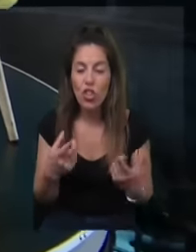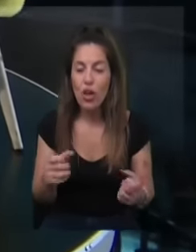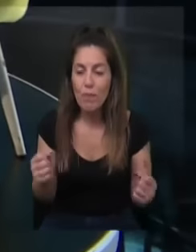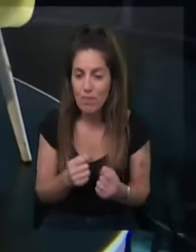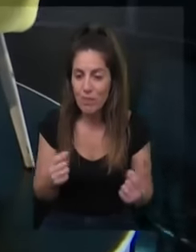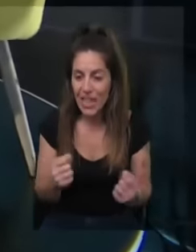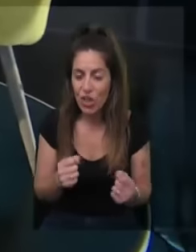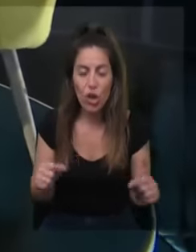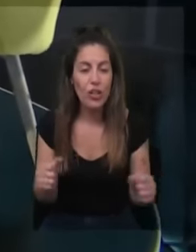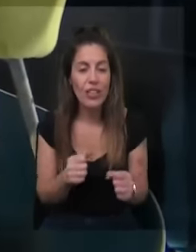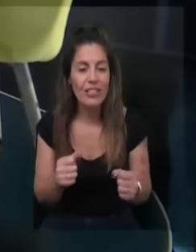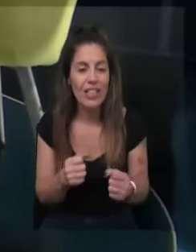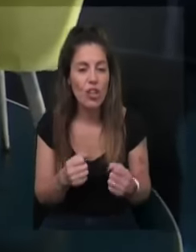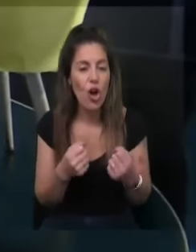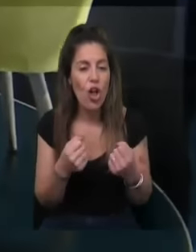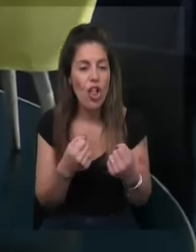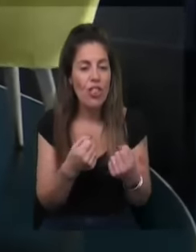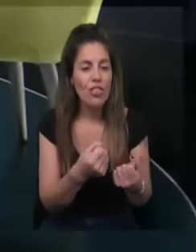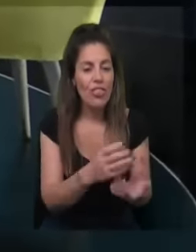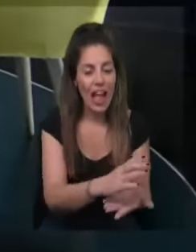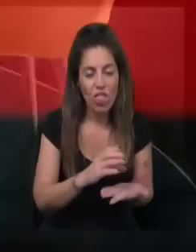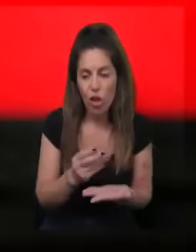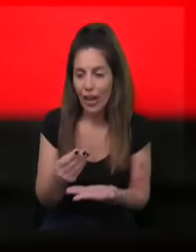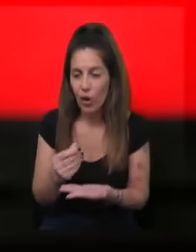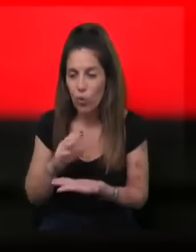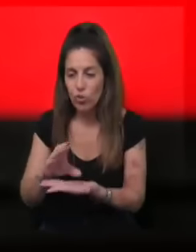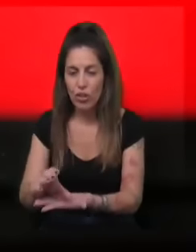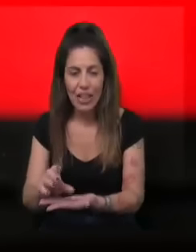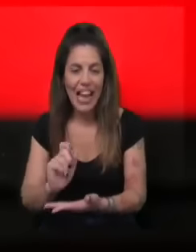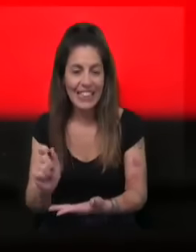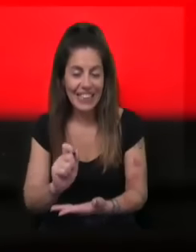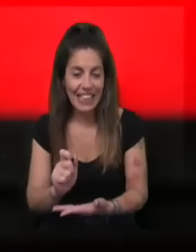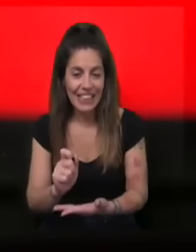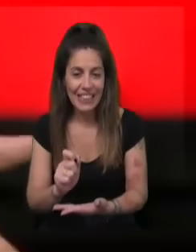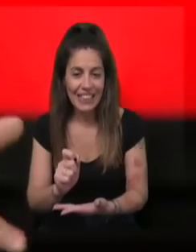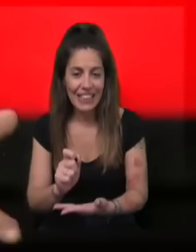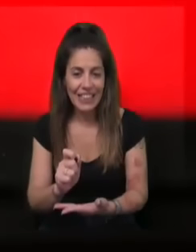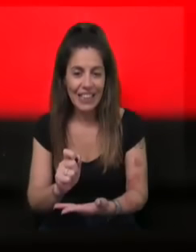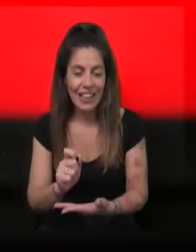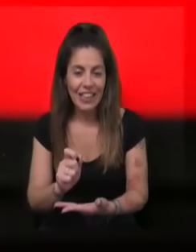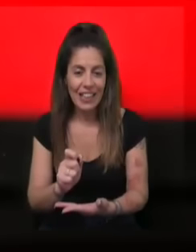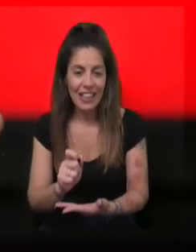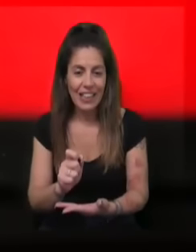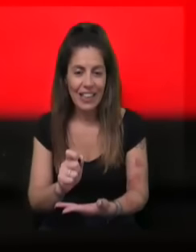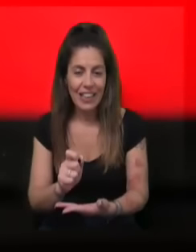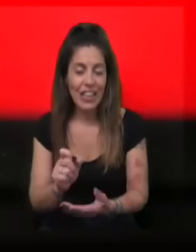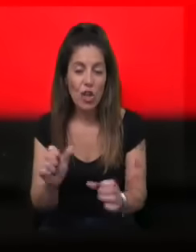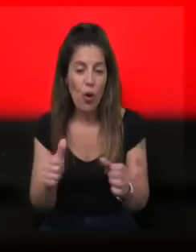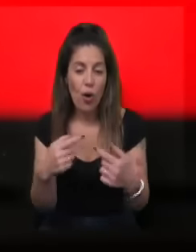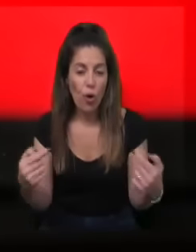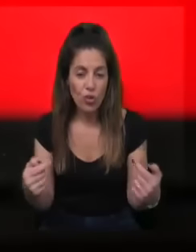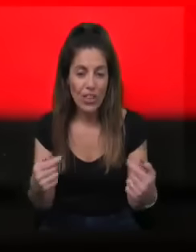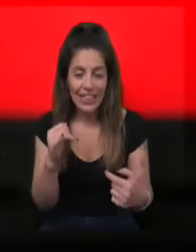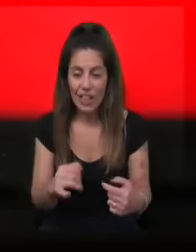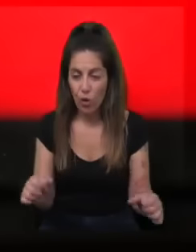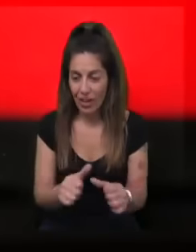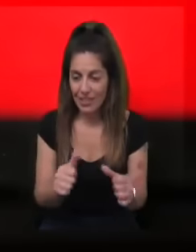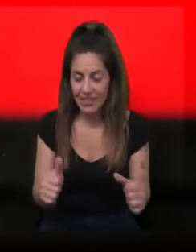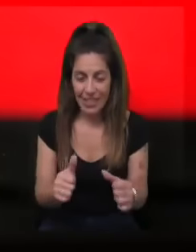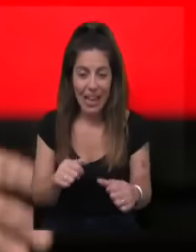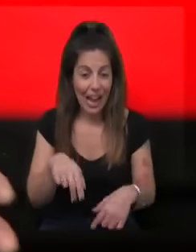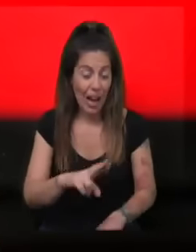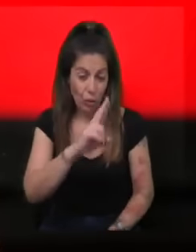haciendo es derivando recursos a organismos encargados de la represión en desmedro de las otras cosas que habría que hacer de hecho en